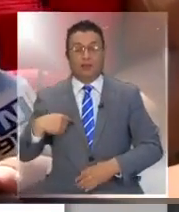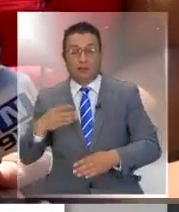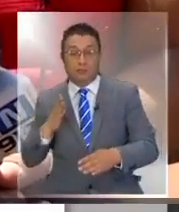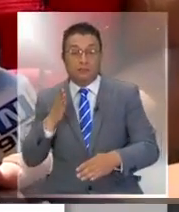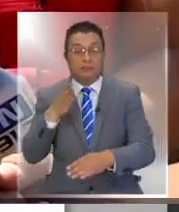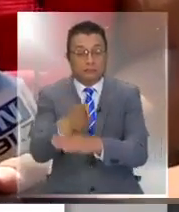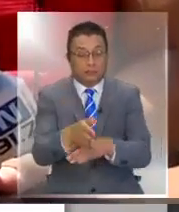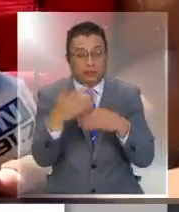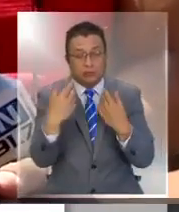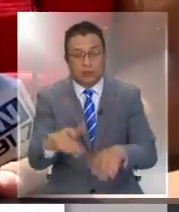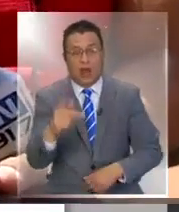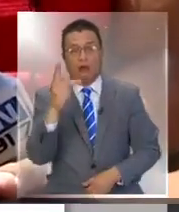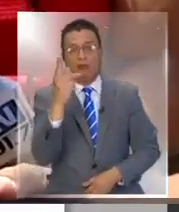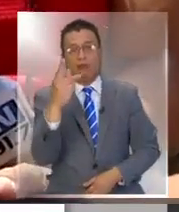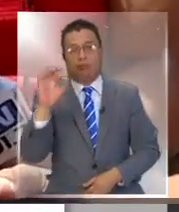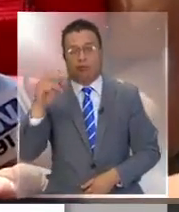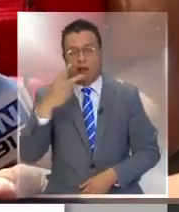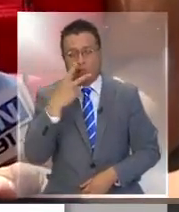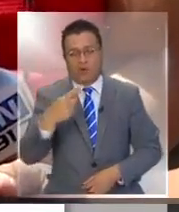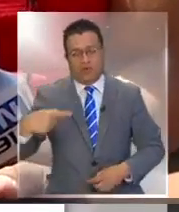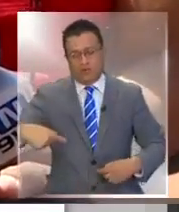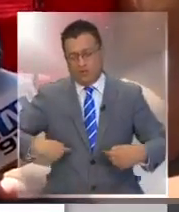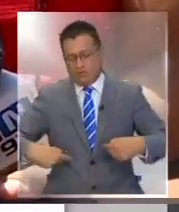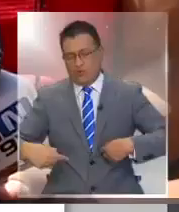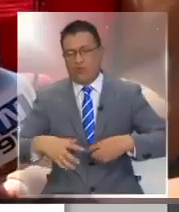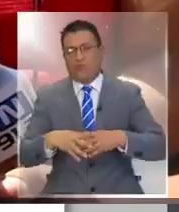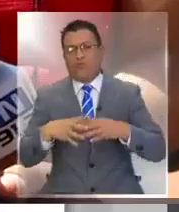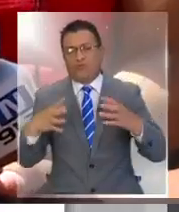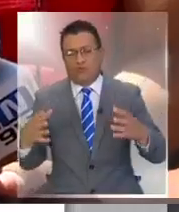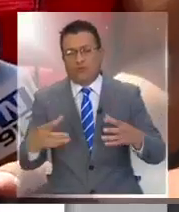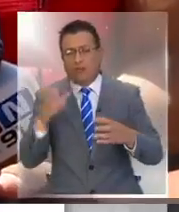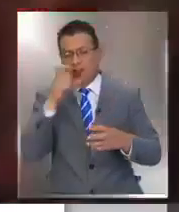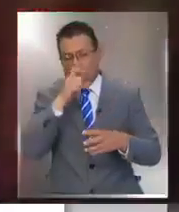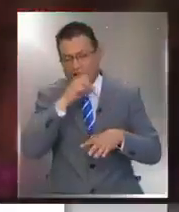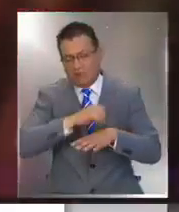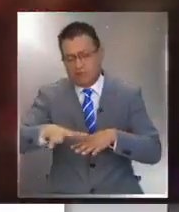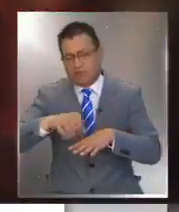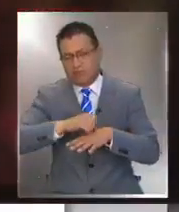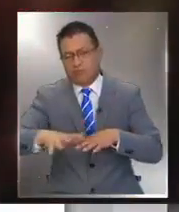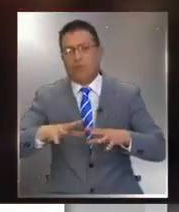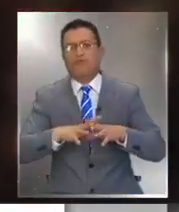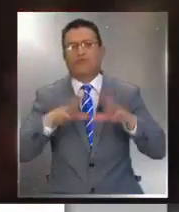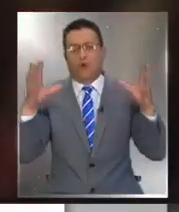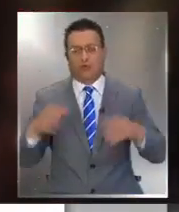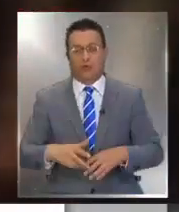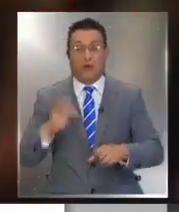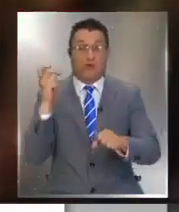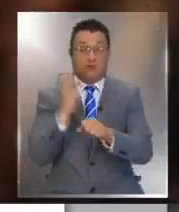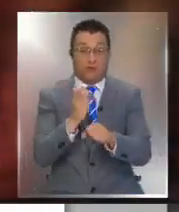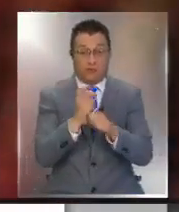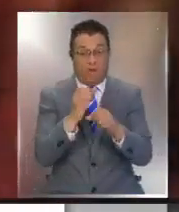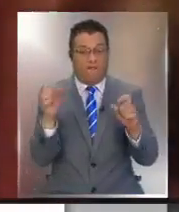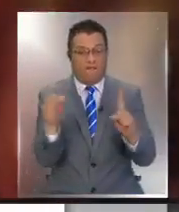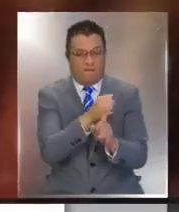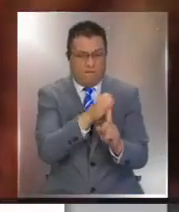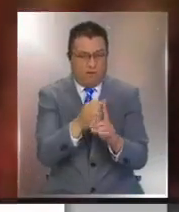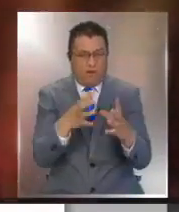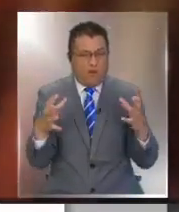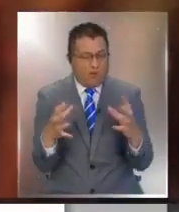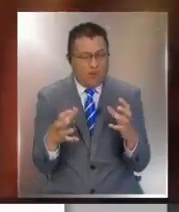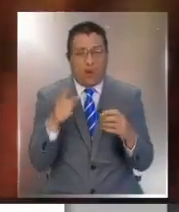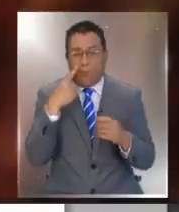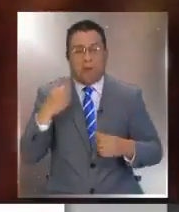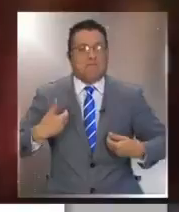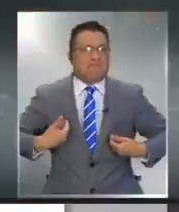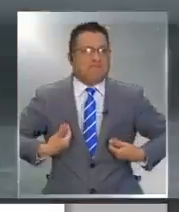estaba inconsciente. Él tenía una herida muy grande. Había sangrado mucho. Robo con violencia que no preocupó a los delincuentes.